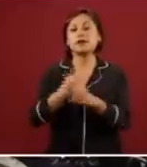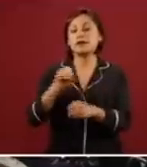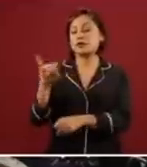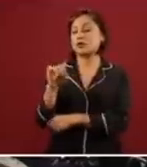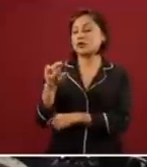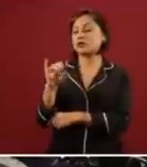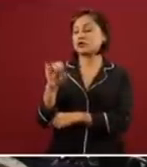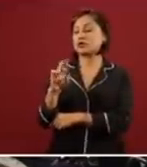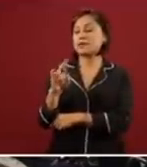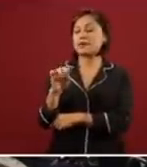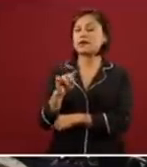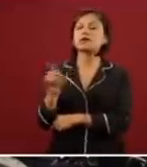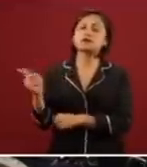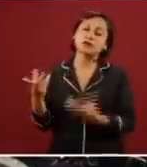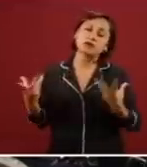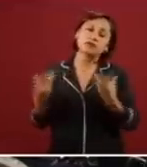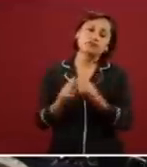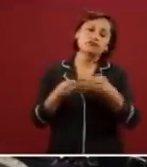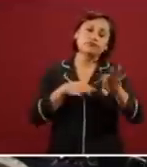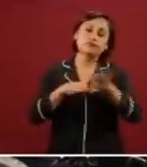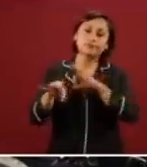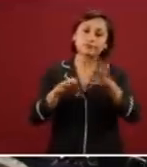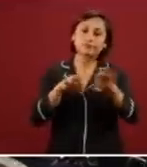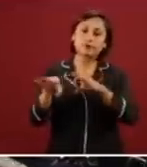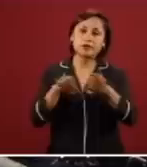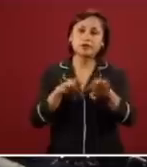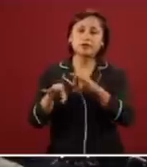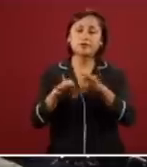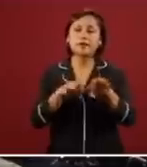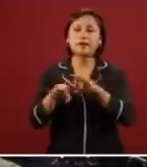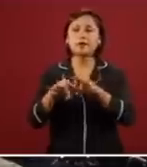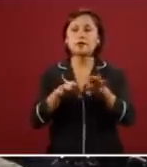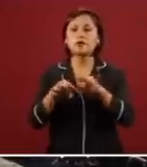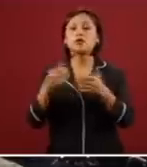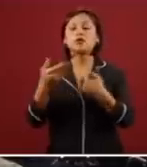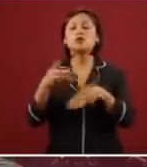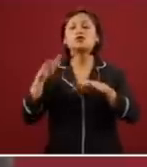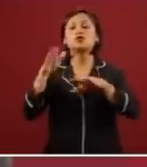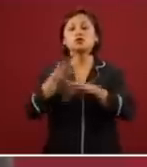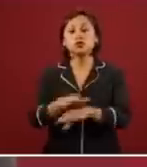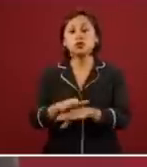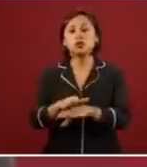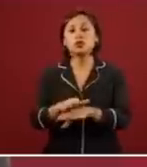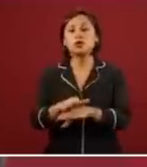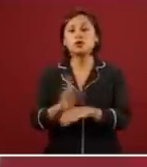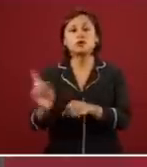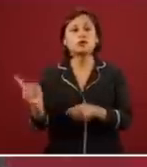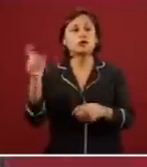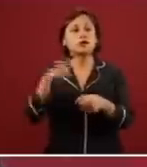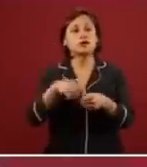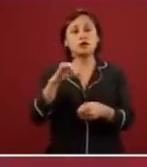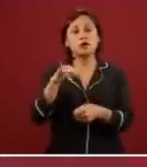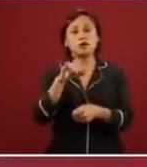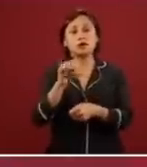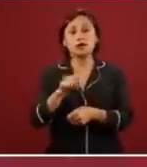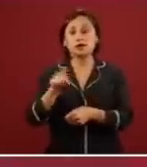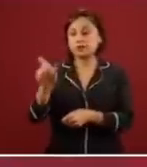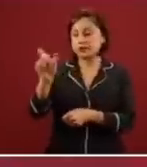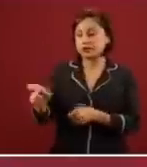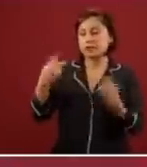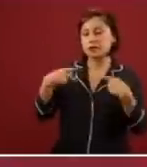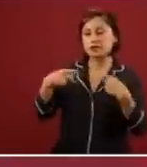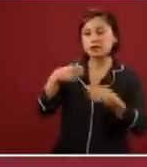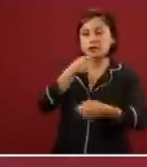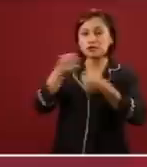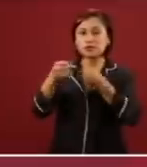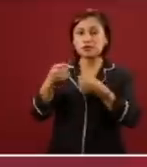estado trabajando los esquemas de seguridad social para los periodistas. Hace algunos meses que se publicó